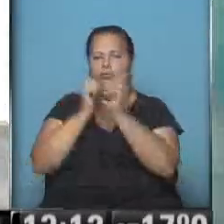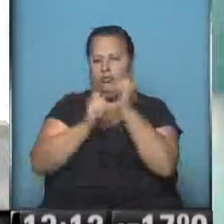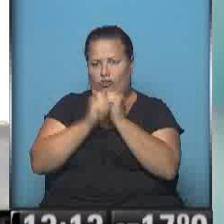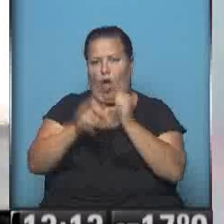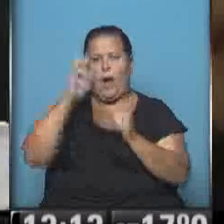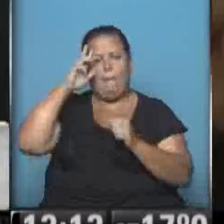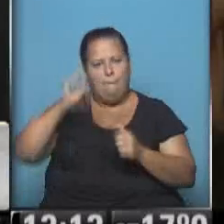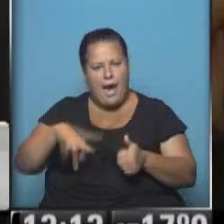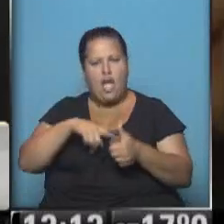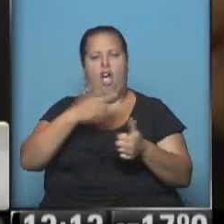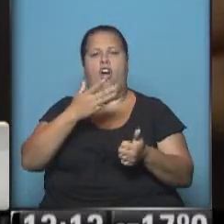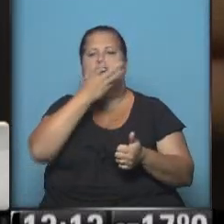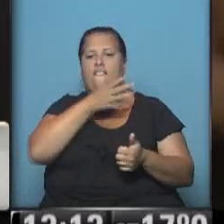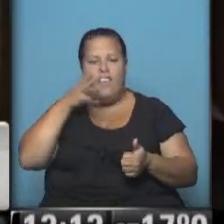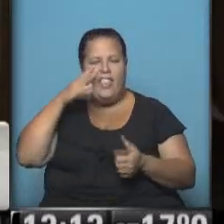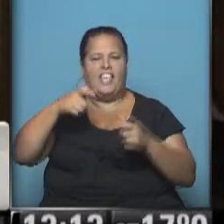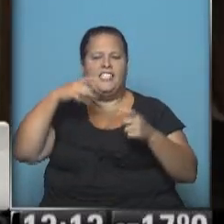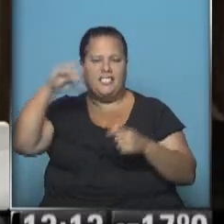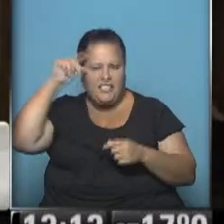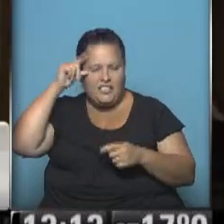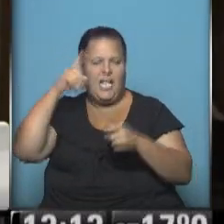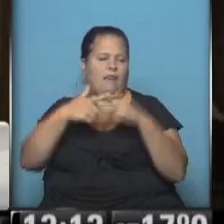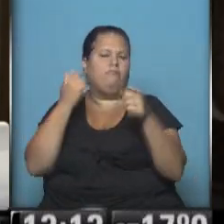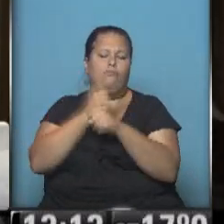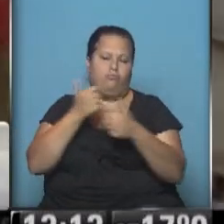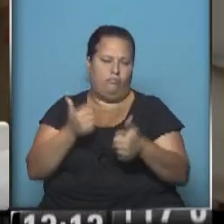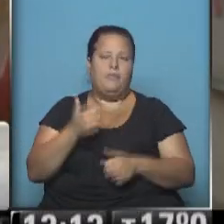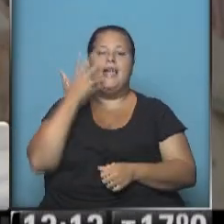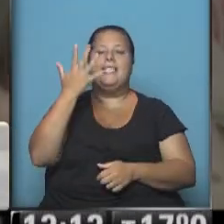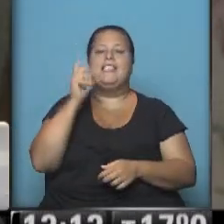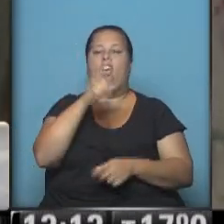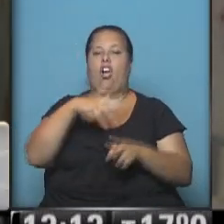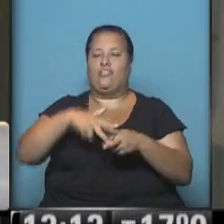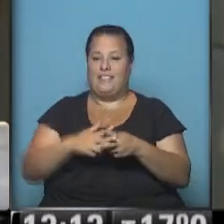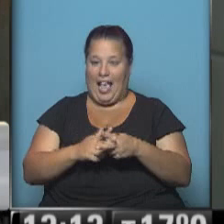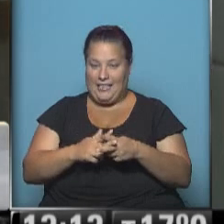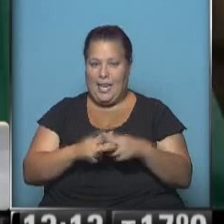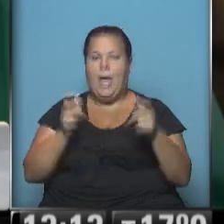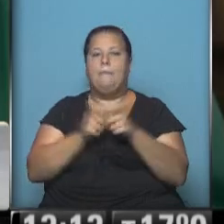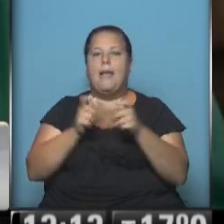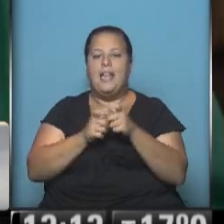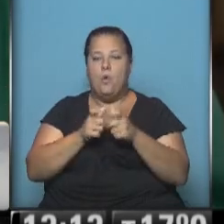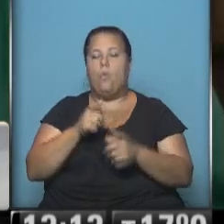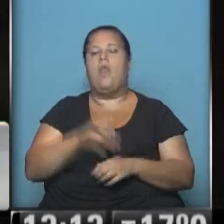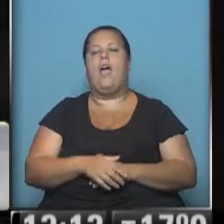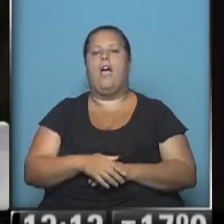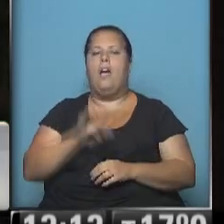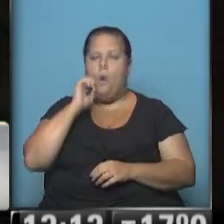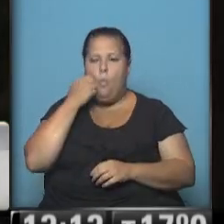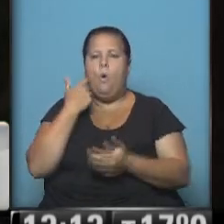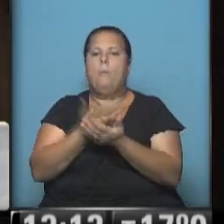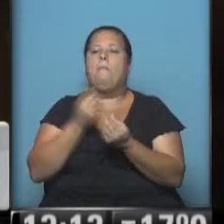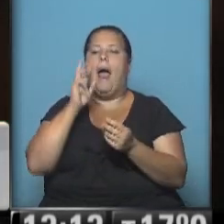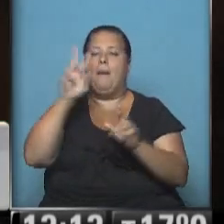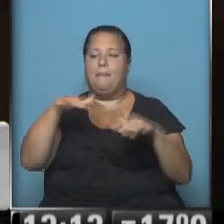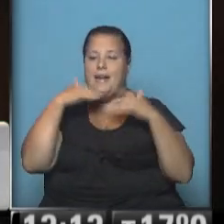de Perón, de Fidel, del Che. Un trabajo notable. El 5 de Talleres es la película de Adrián Viñez, una muy buena propuesta para